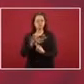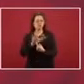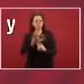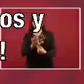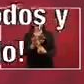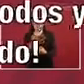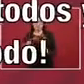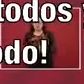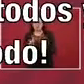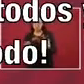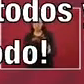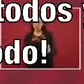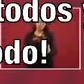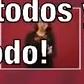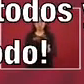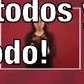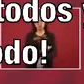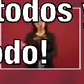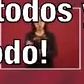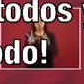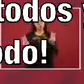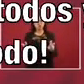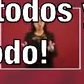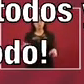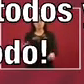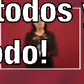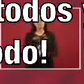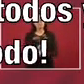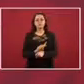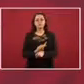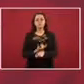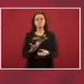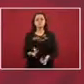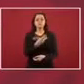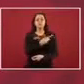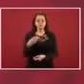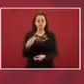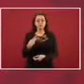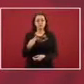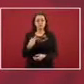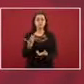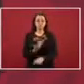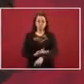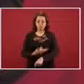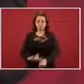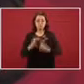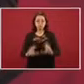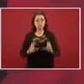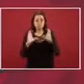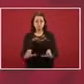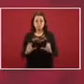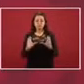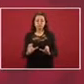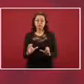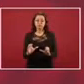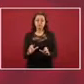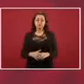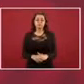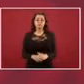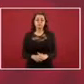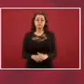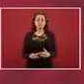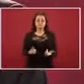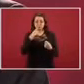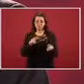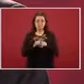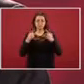expuesto. Este es otro asunto que se tiene que ver con cuidado, hacer